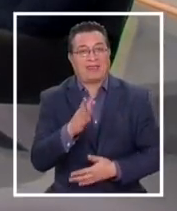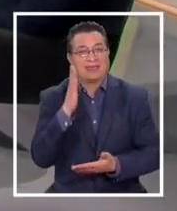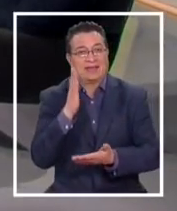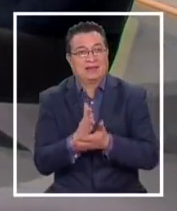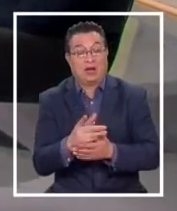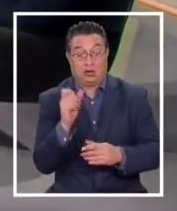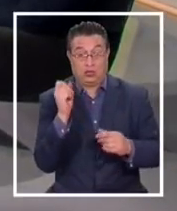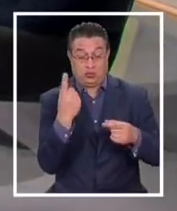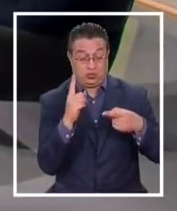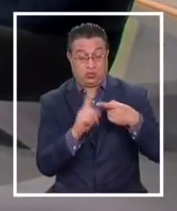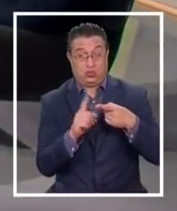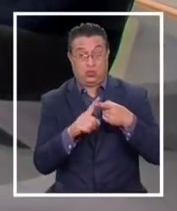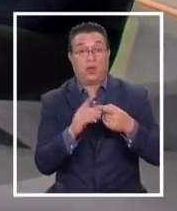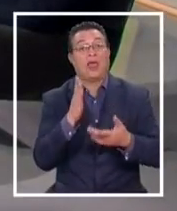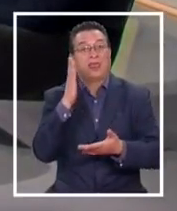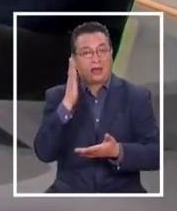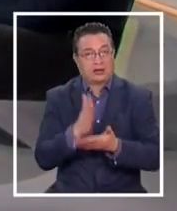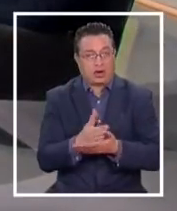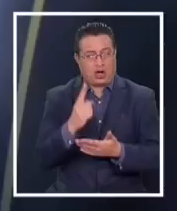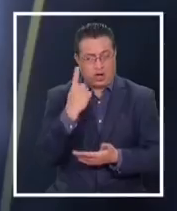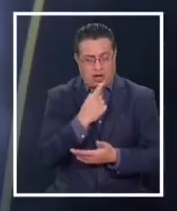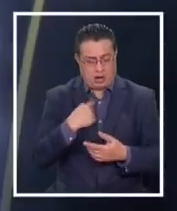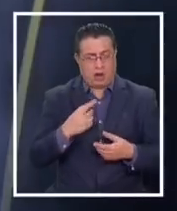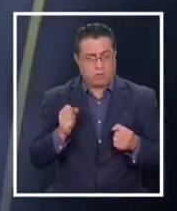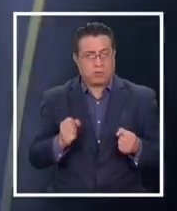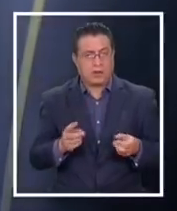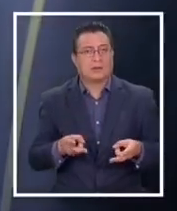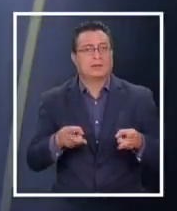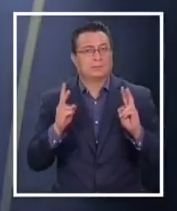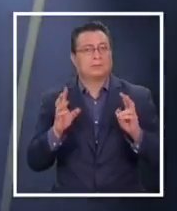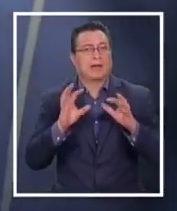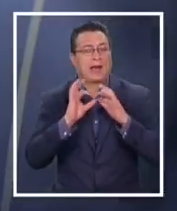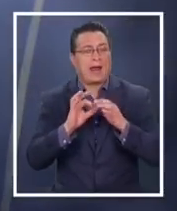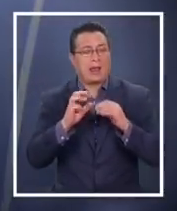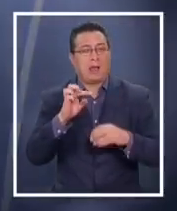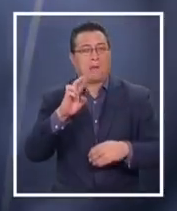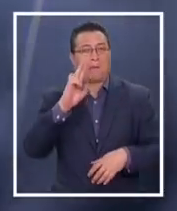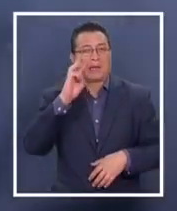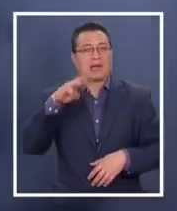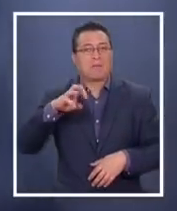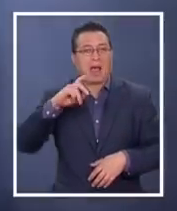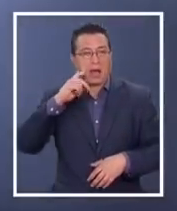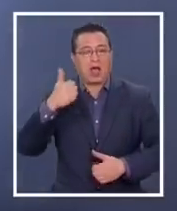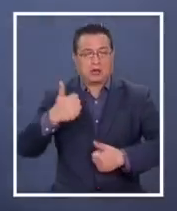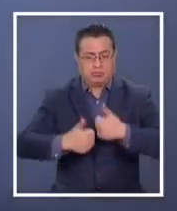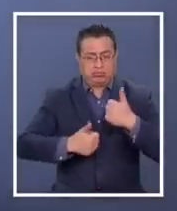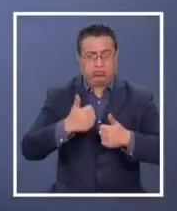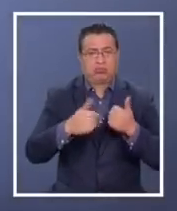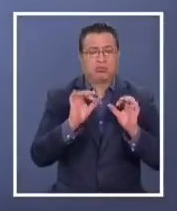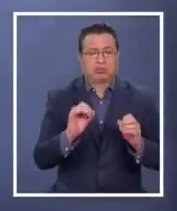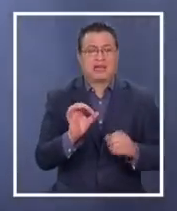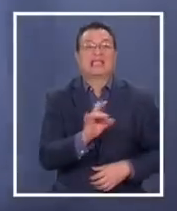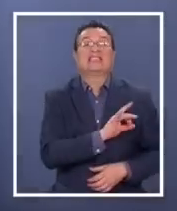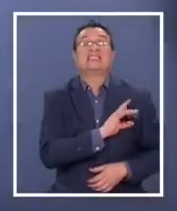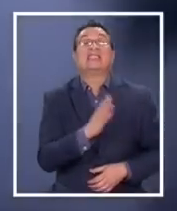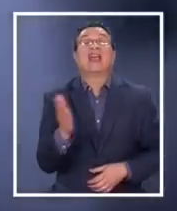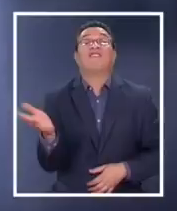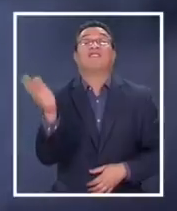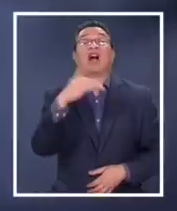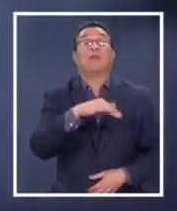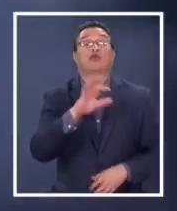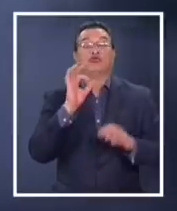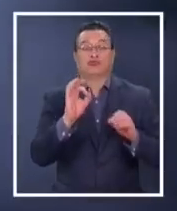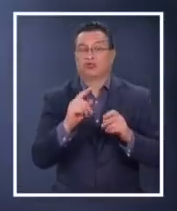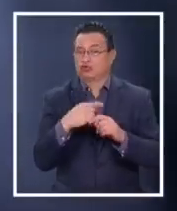Uno, tomar una decisión que nos permita ganar una primaria que es muy competitiva, que es la primaria de Chile Vamos, no una primaria que esté